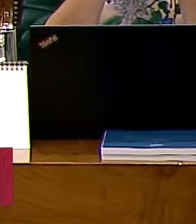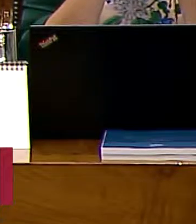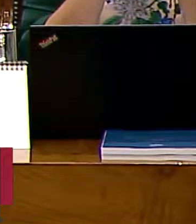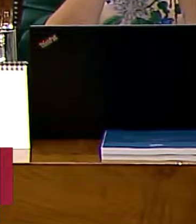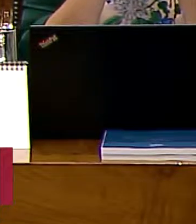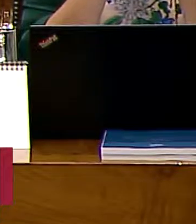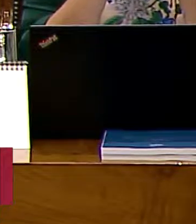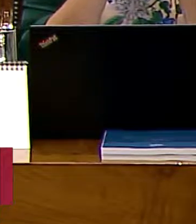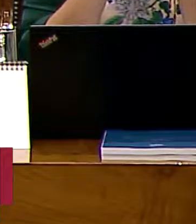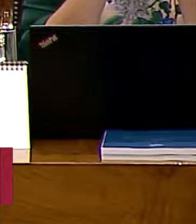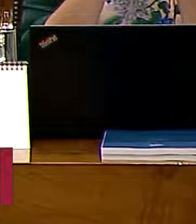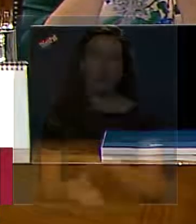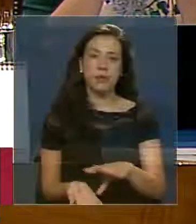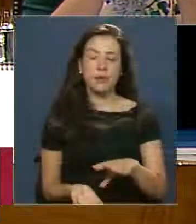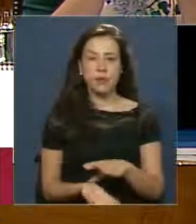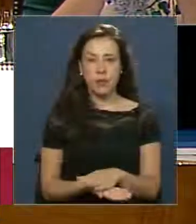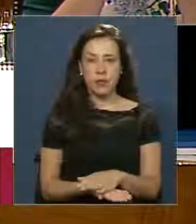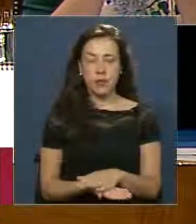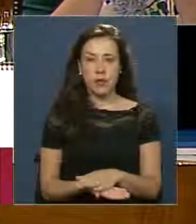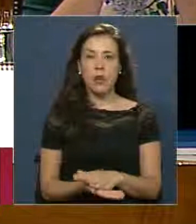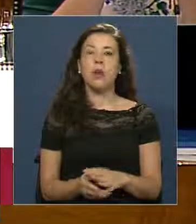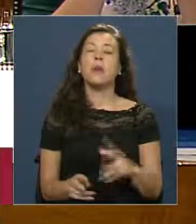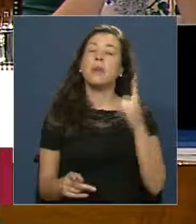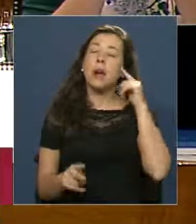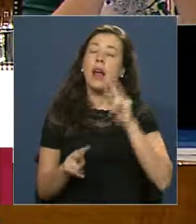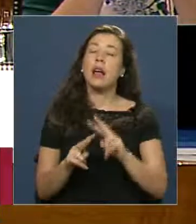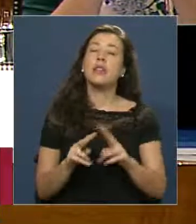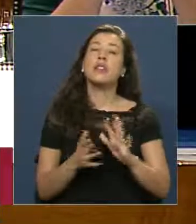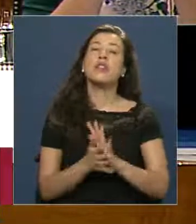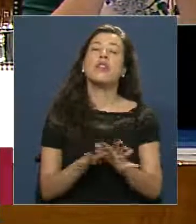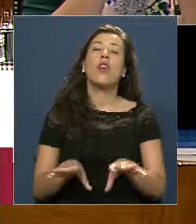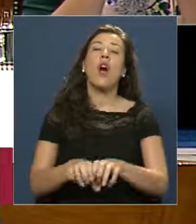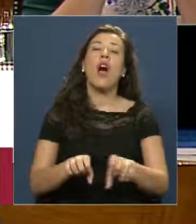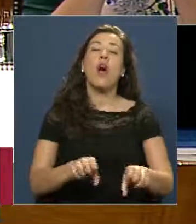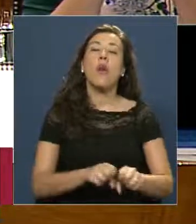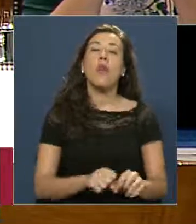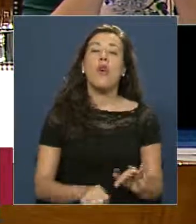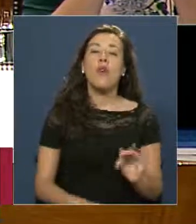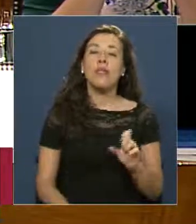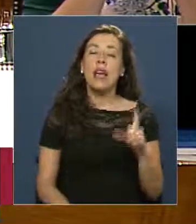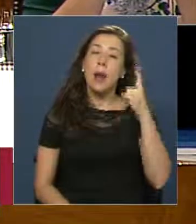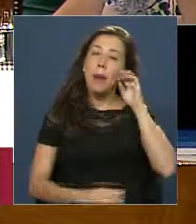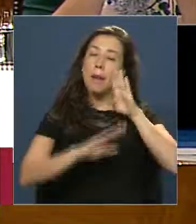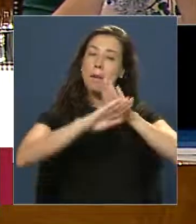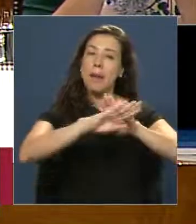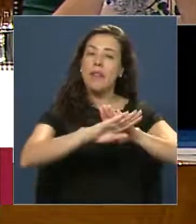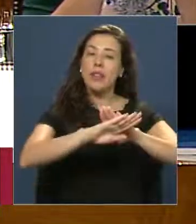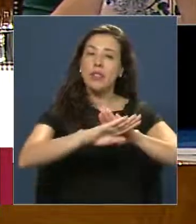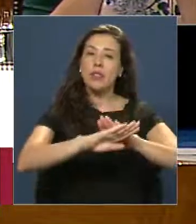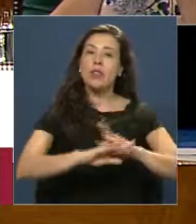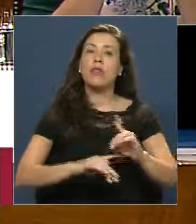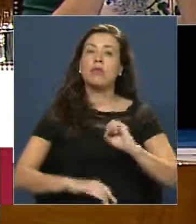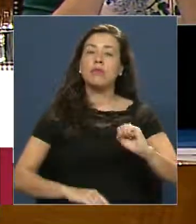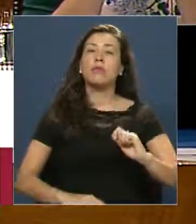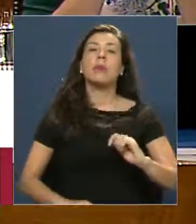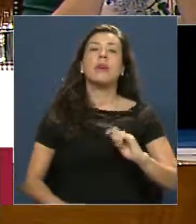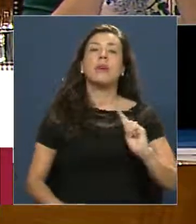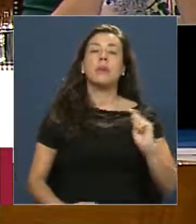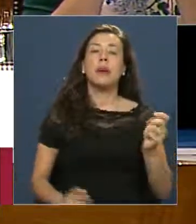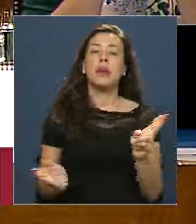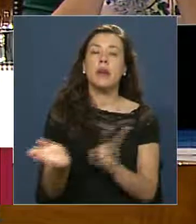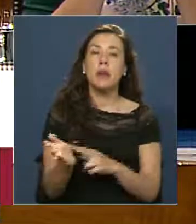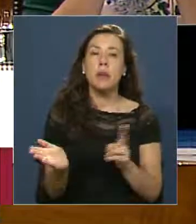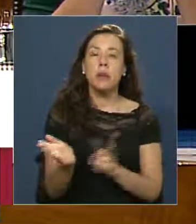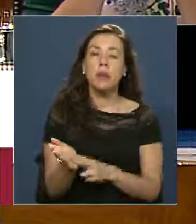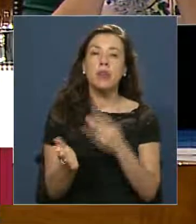Convención Multilateral para aplicar las medidas relacionadas con los tratados fiscales para prevenir la erosión de las bases